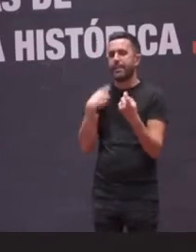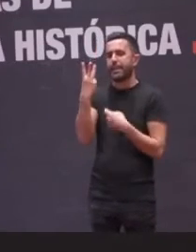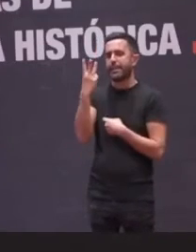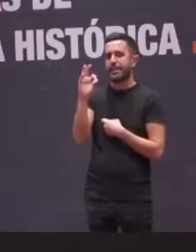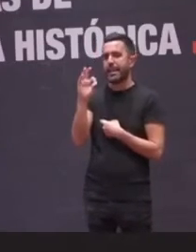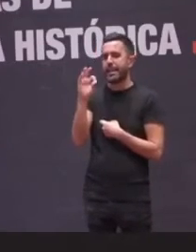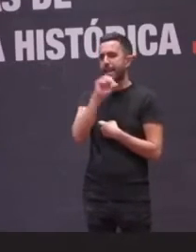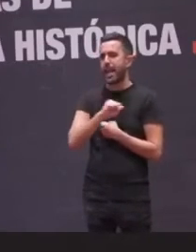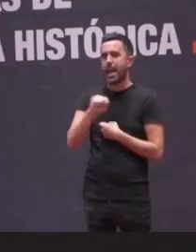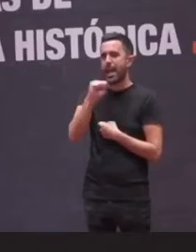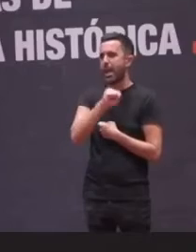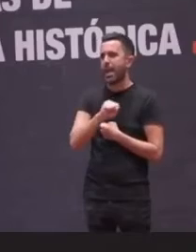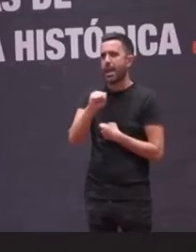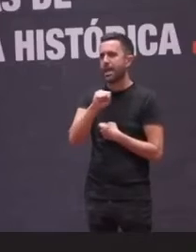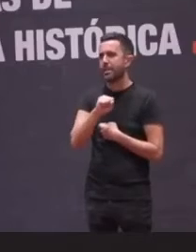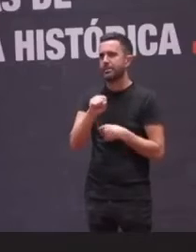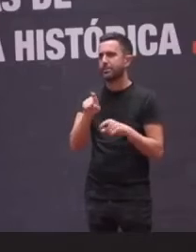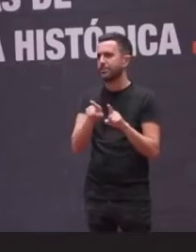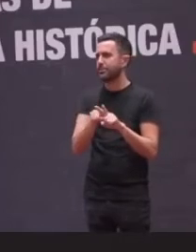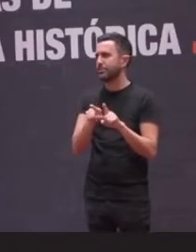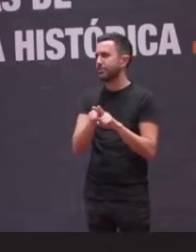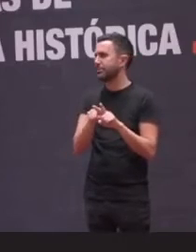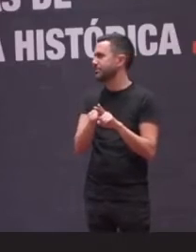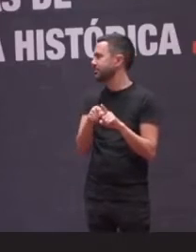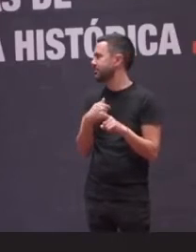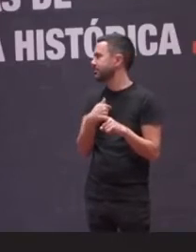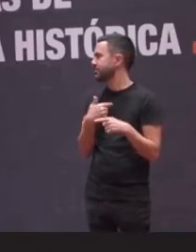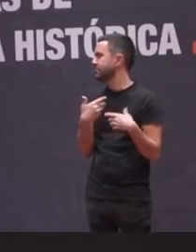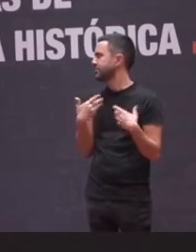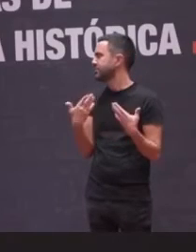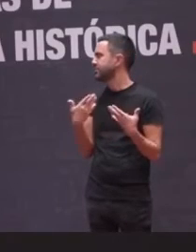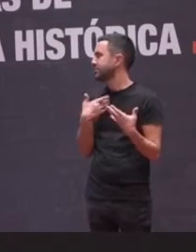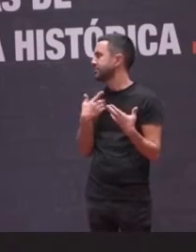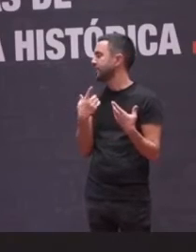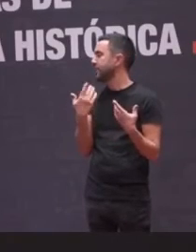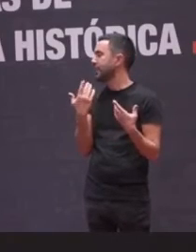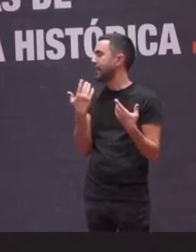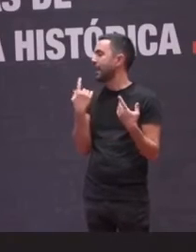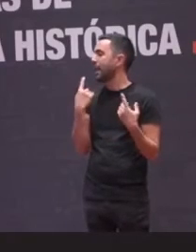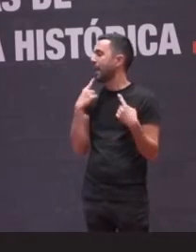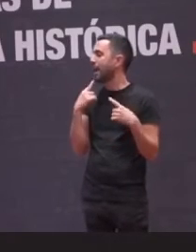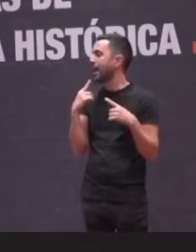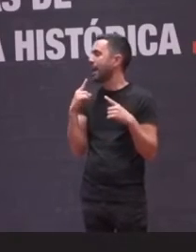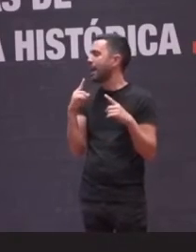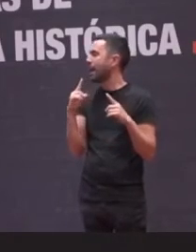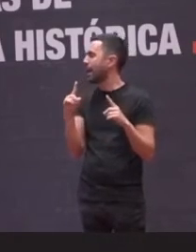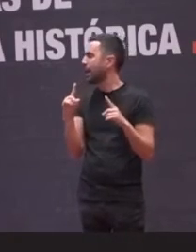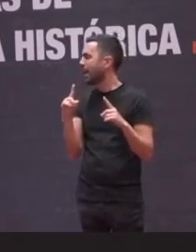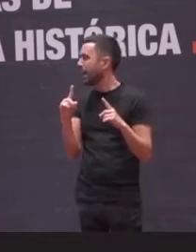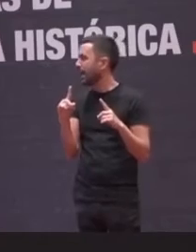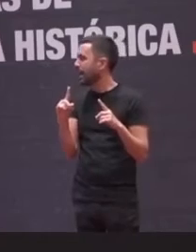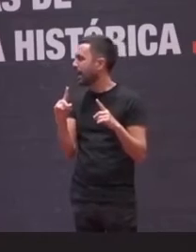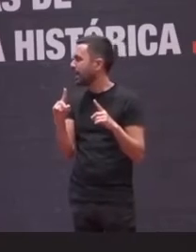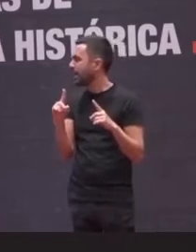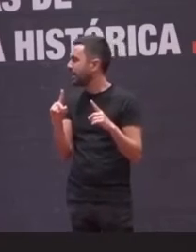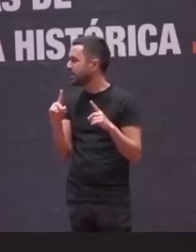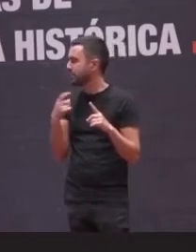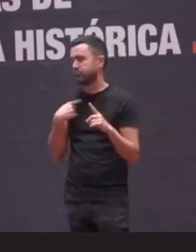un ben inmoble, senón serían 15 ou 20, non estou seguro, se fora de boa fe. Neste caso, foi de mala